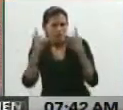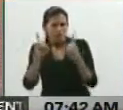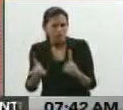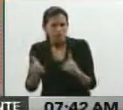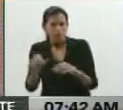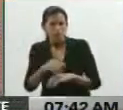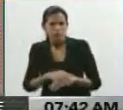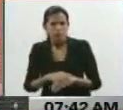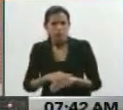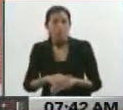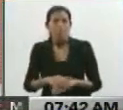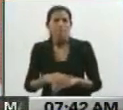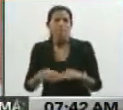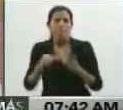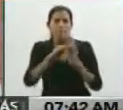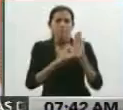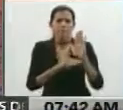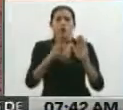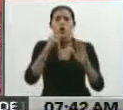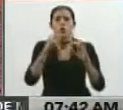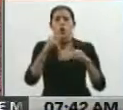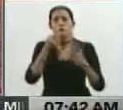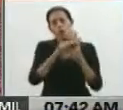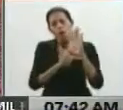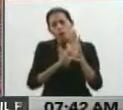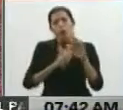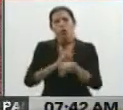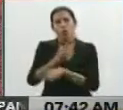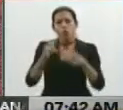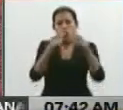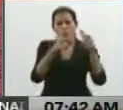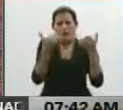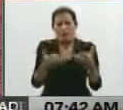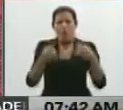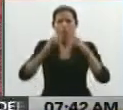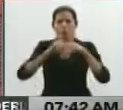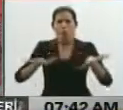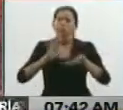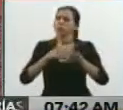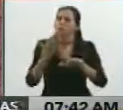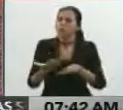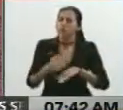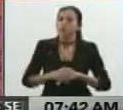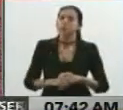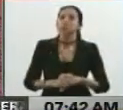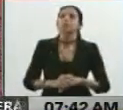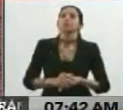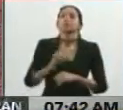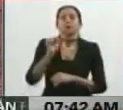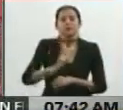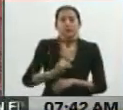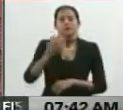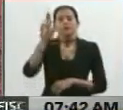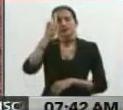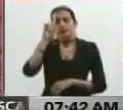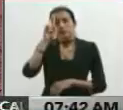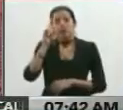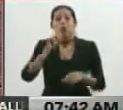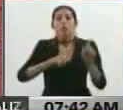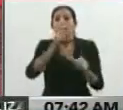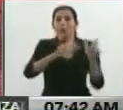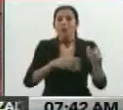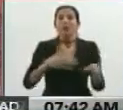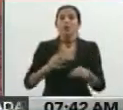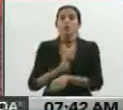golpes estados que han anunciado algunos efectivos de seguridad bueno claro evidentemente este barrio porque si tenemos algunos personajes que quieren utilizar un erp